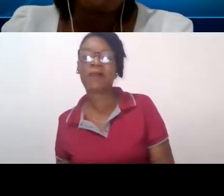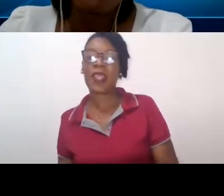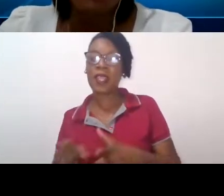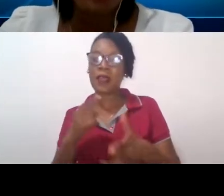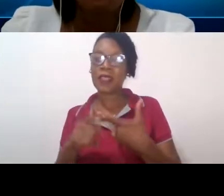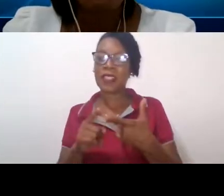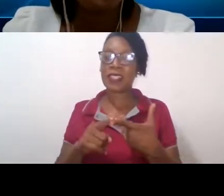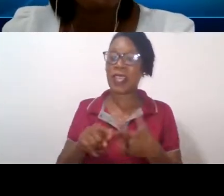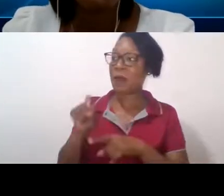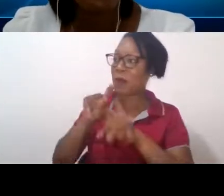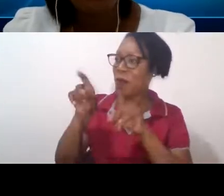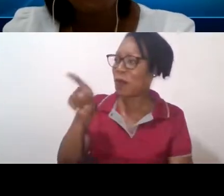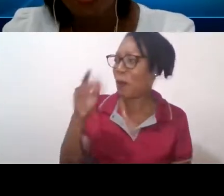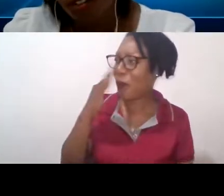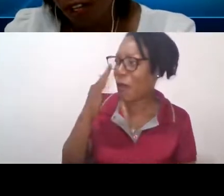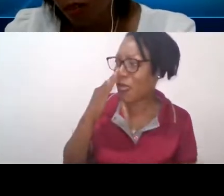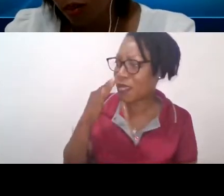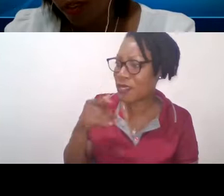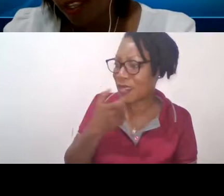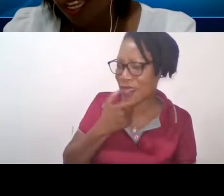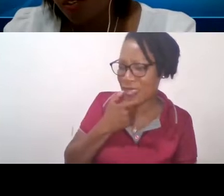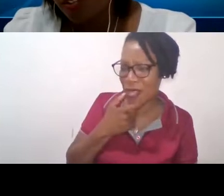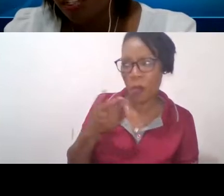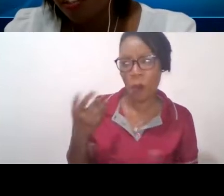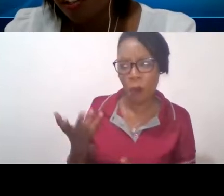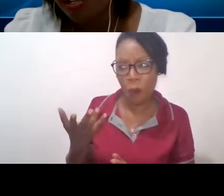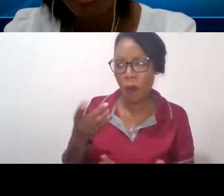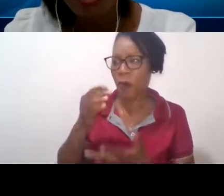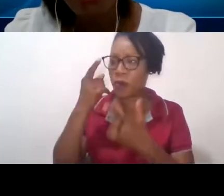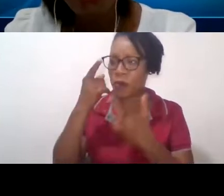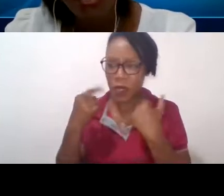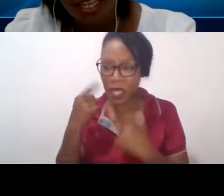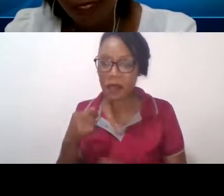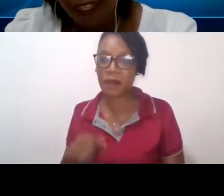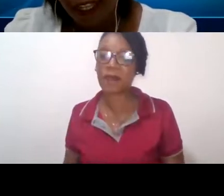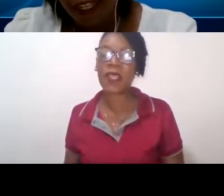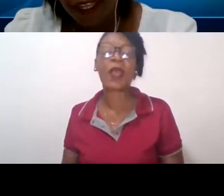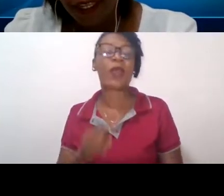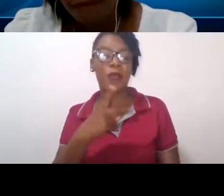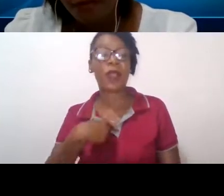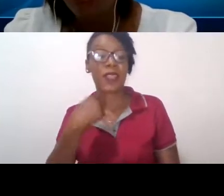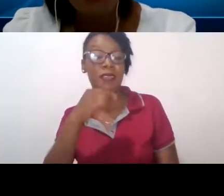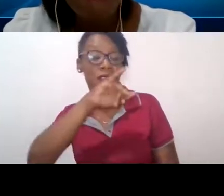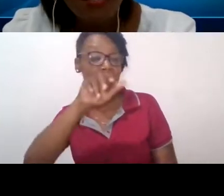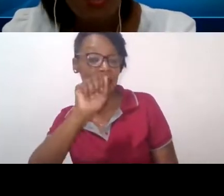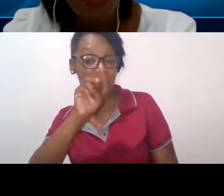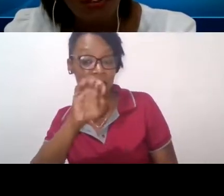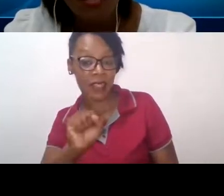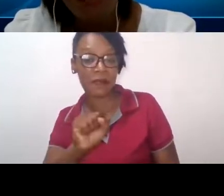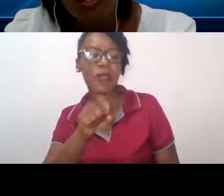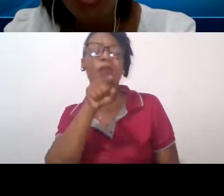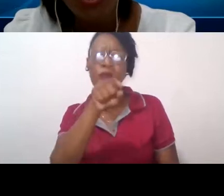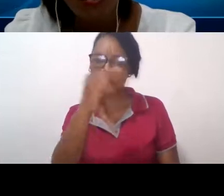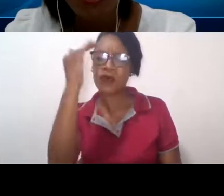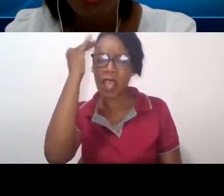entonces él me volvió a preguntar, mami, ¿te estás riendo o estás llorando? Entonces le dije yo, James, tú sabes que cuando